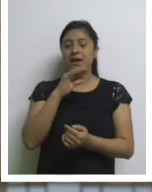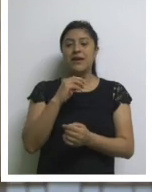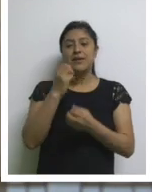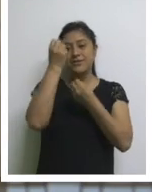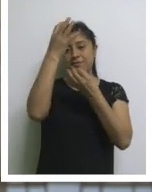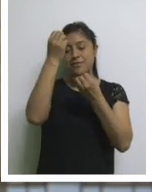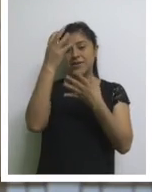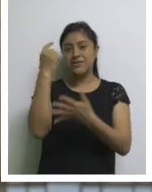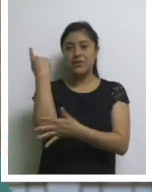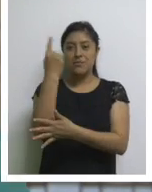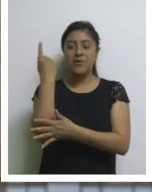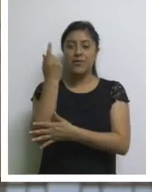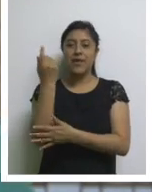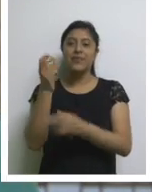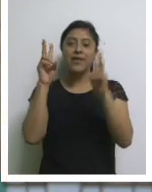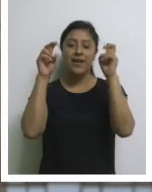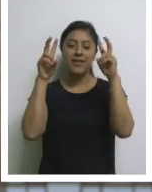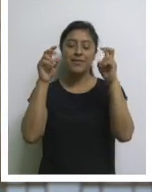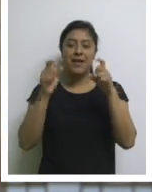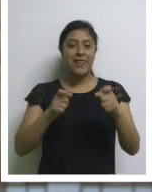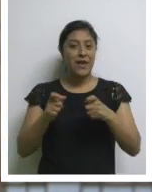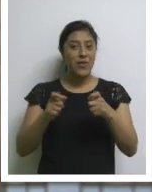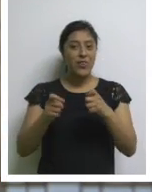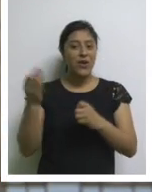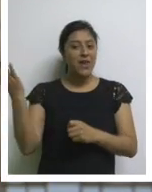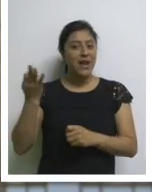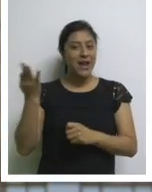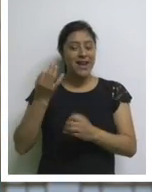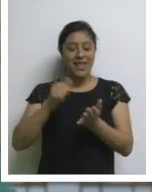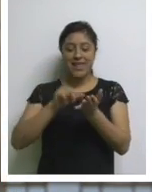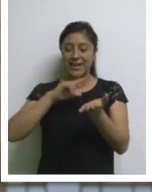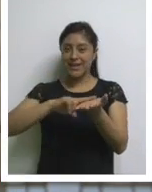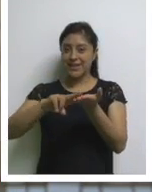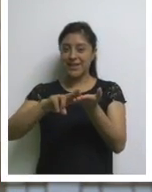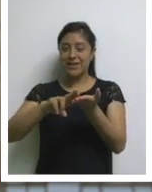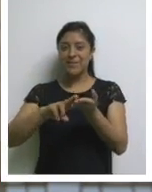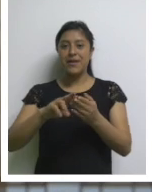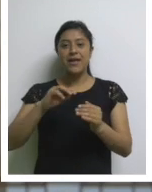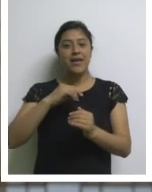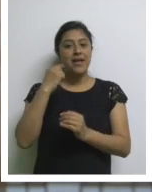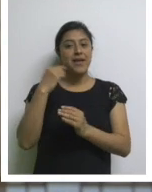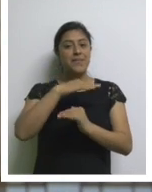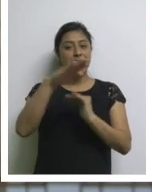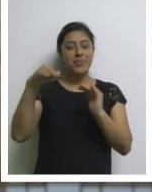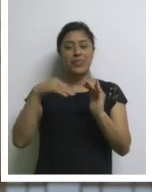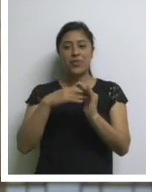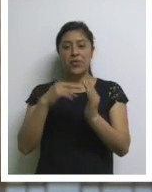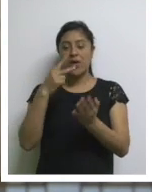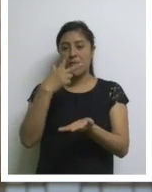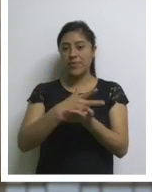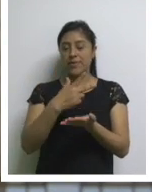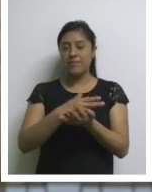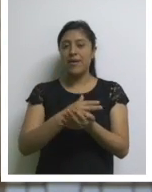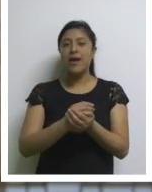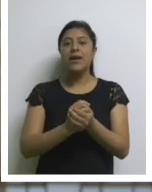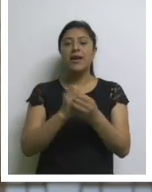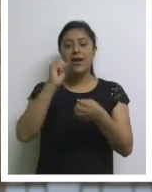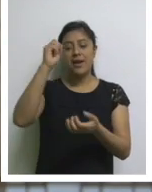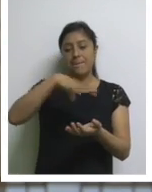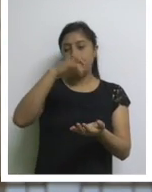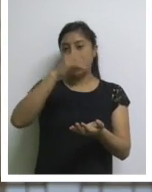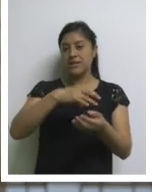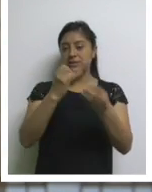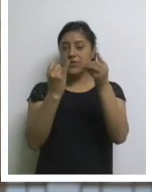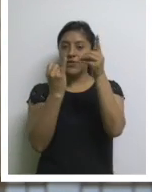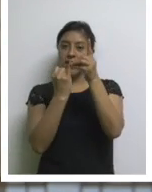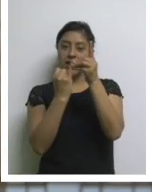redes sociales. Compañeros, esta es la información importante que tenemos en torno al control de calidad, por supuesto, que el Registro Nacional de las Personas